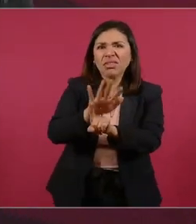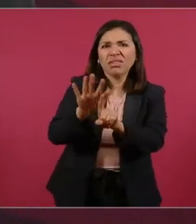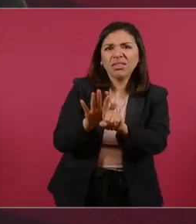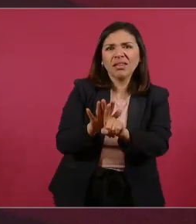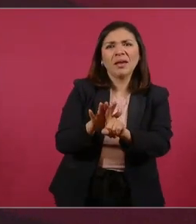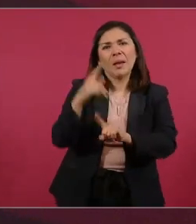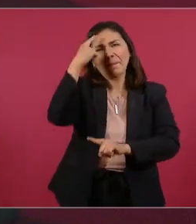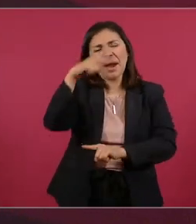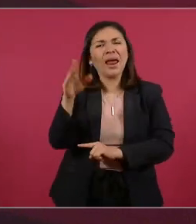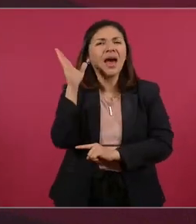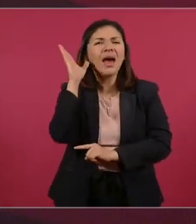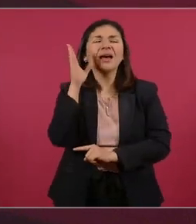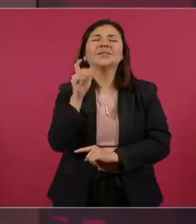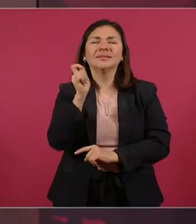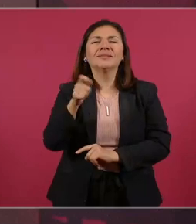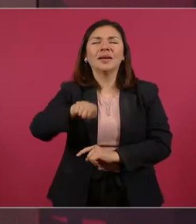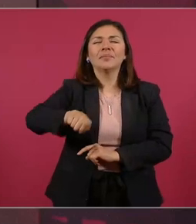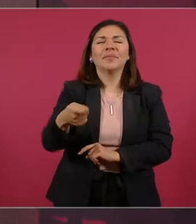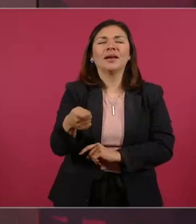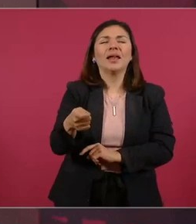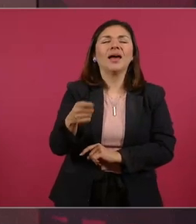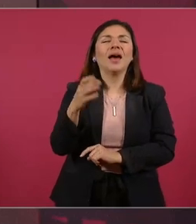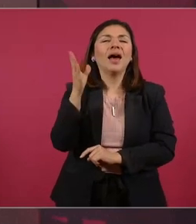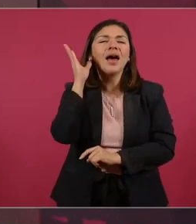de Radio Fórmula,